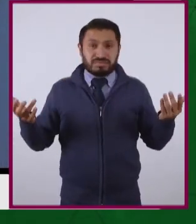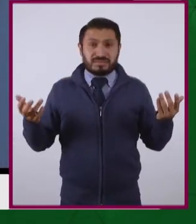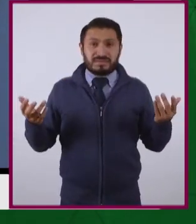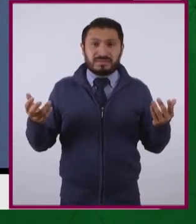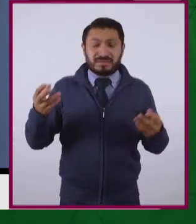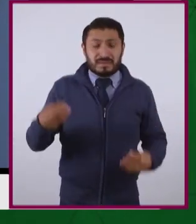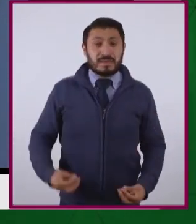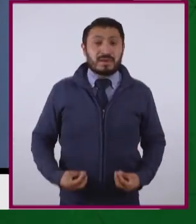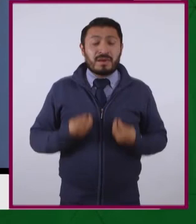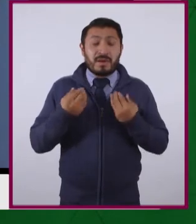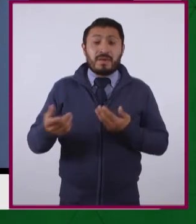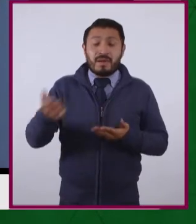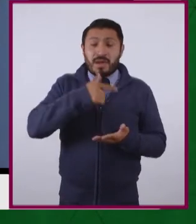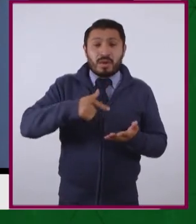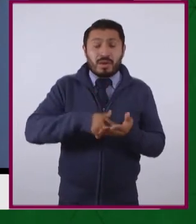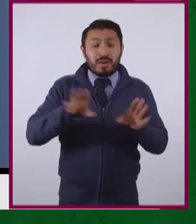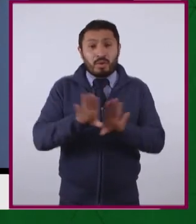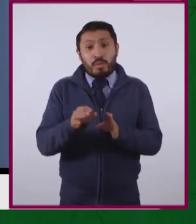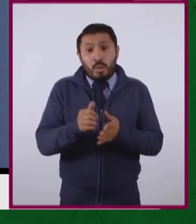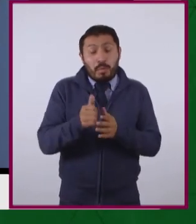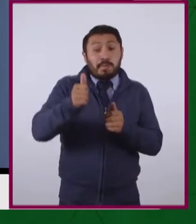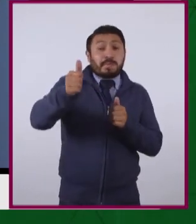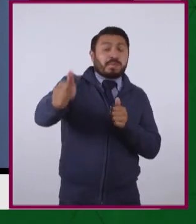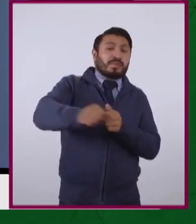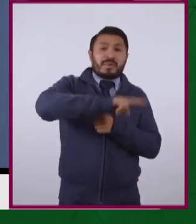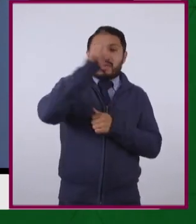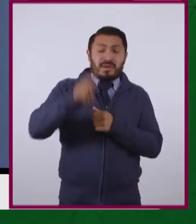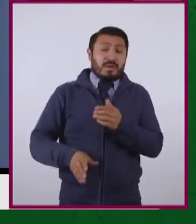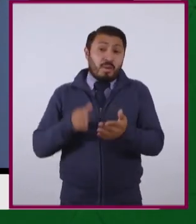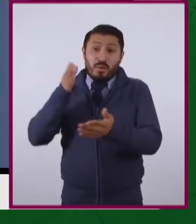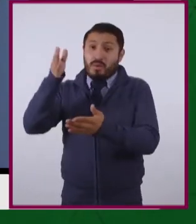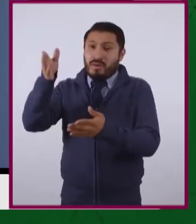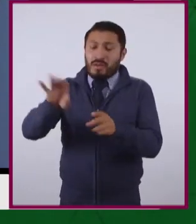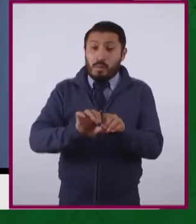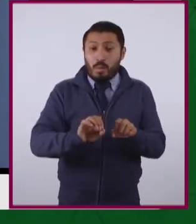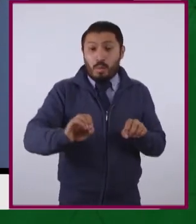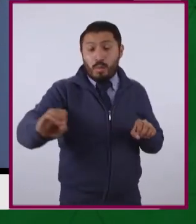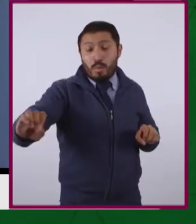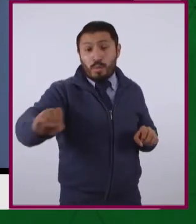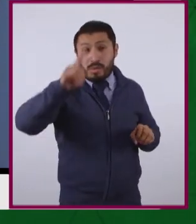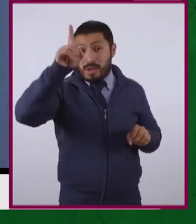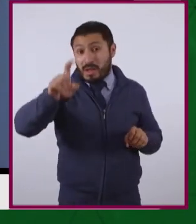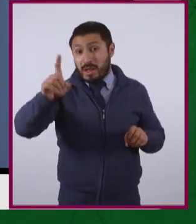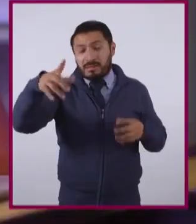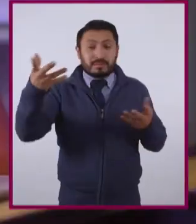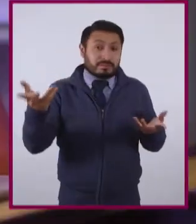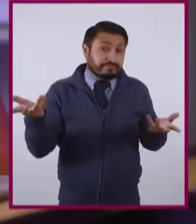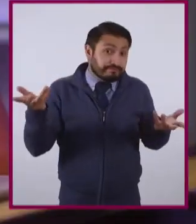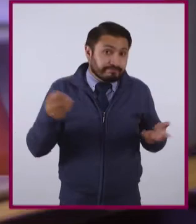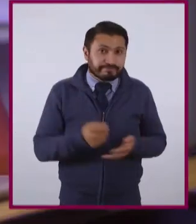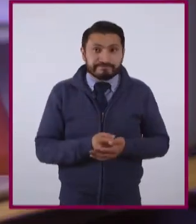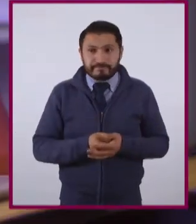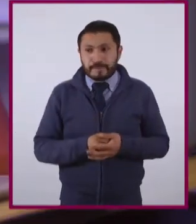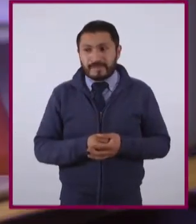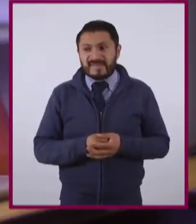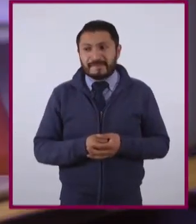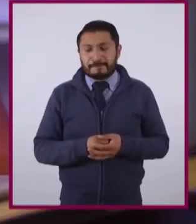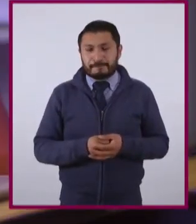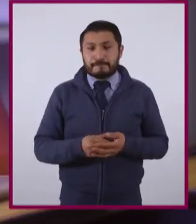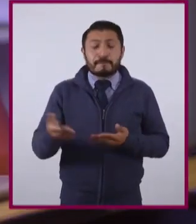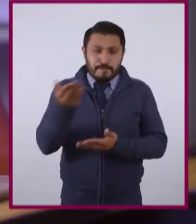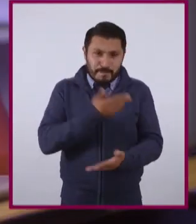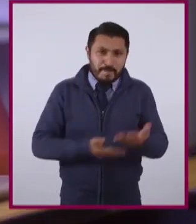Que viven en zonas aisladas, donde nunca va a llegar, por ejemplo, la tubería o el agua. Navani, me gustaría que